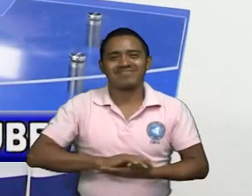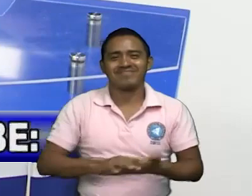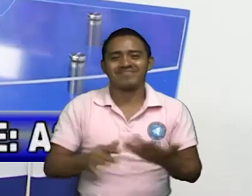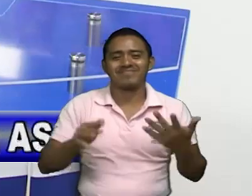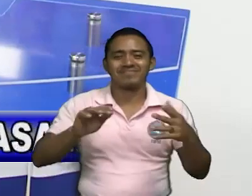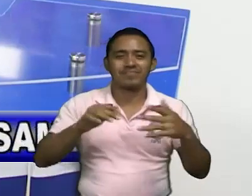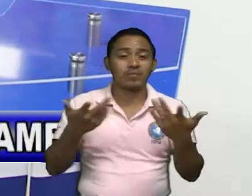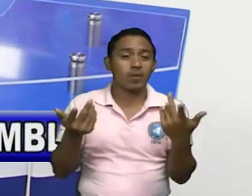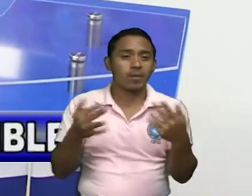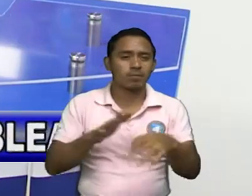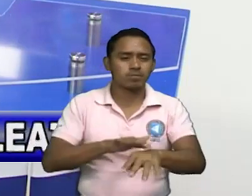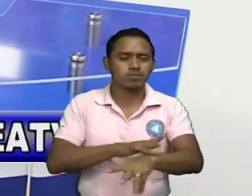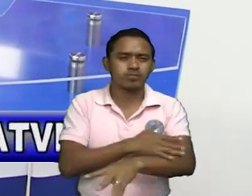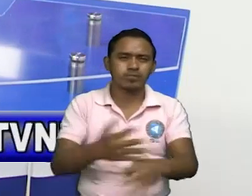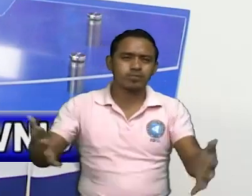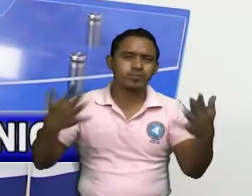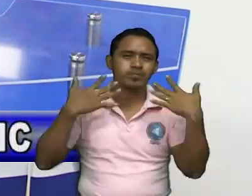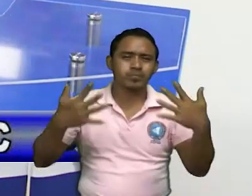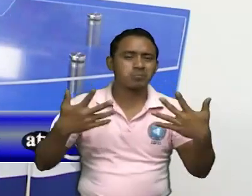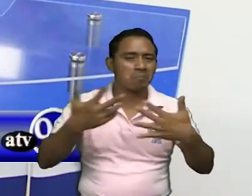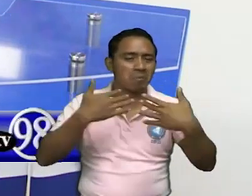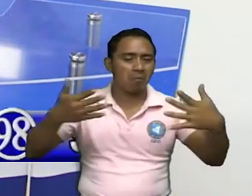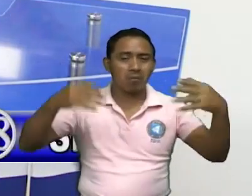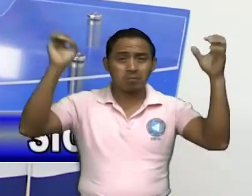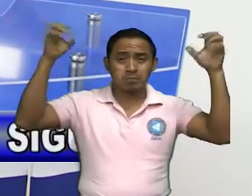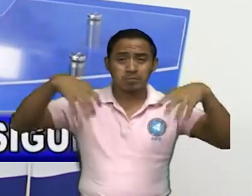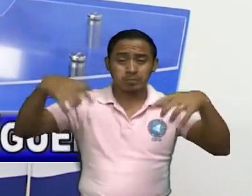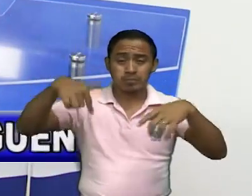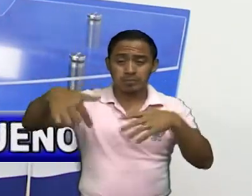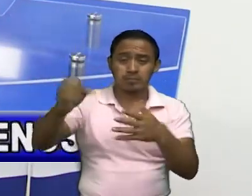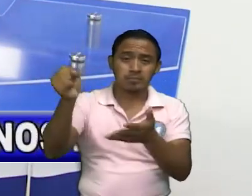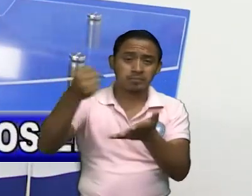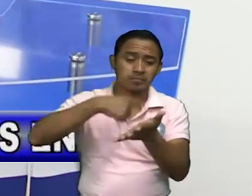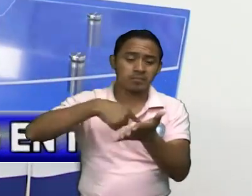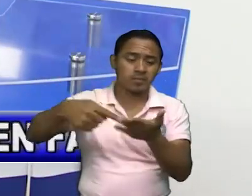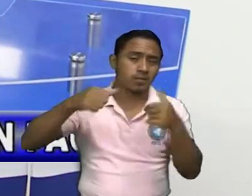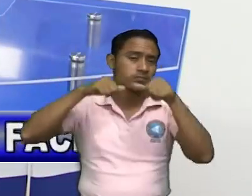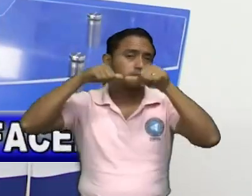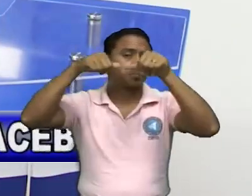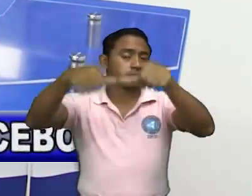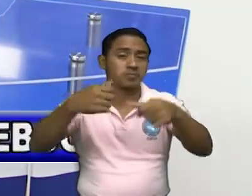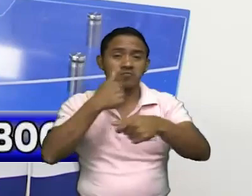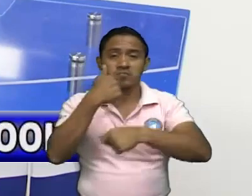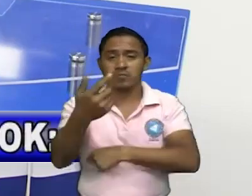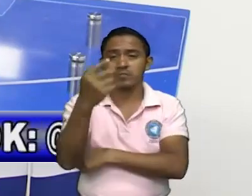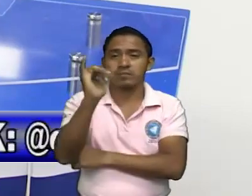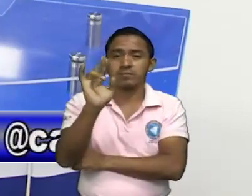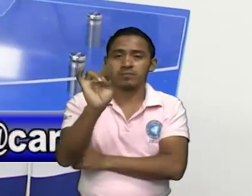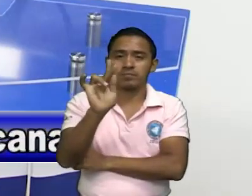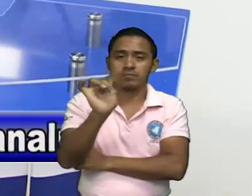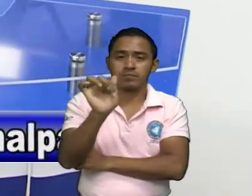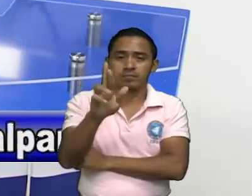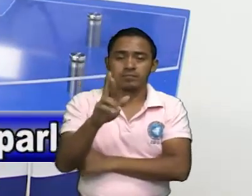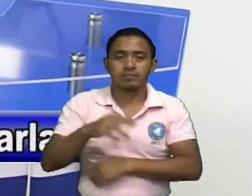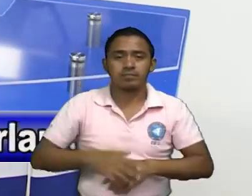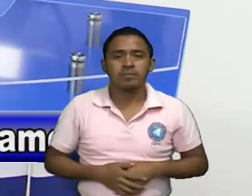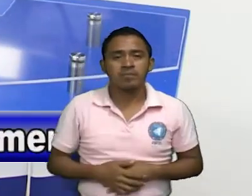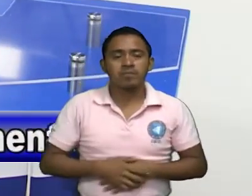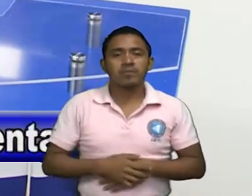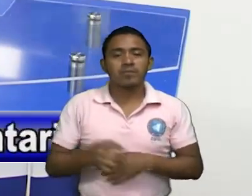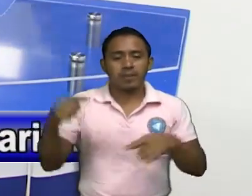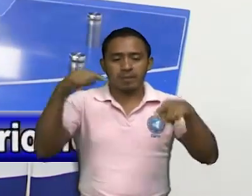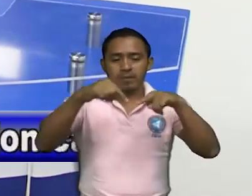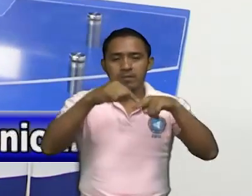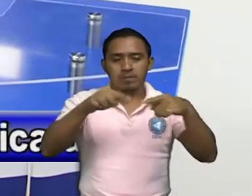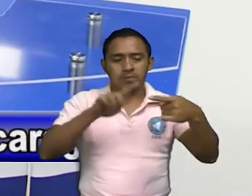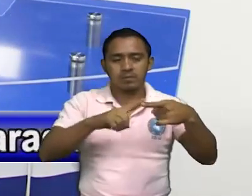La sensación de calor y la falta de lluvia se mantendrán toda esta semana, según el pronóstico de meteorología del INETER. En